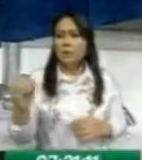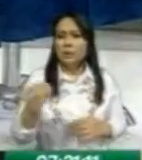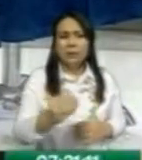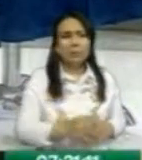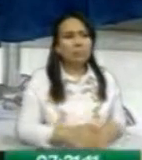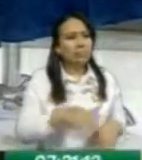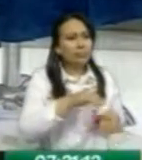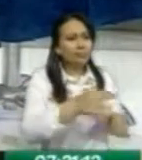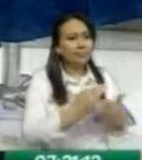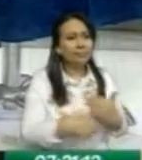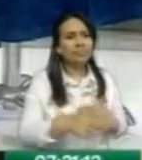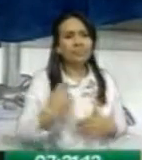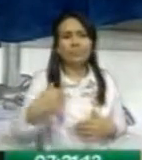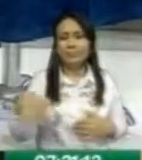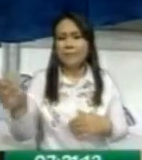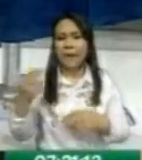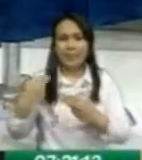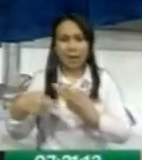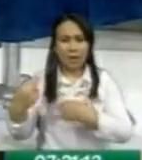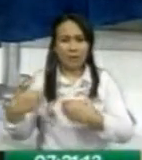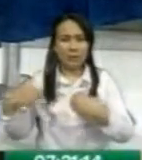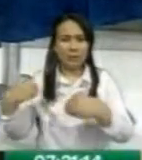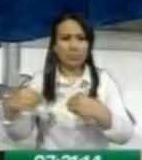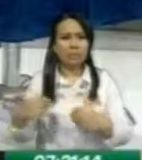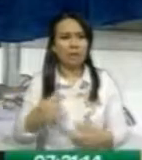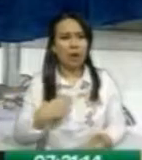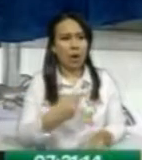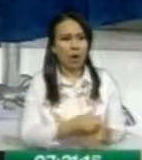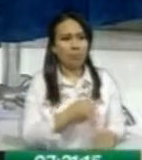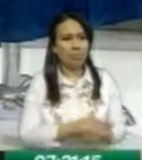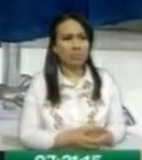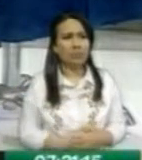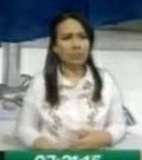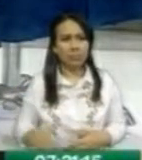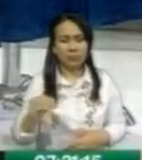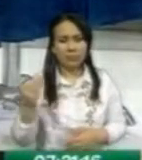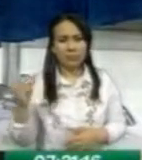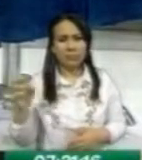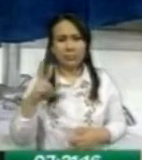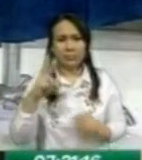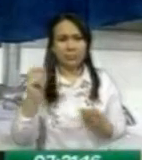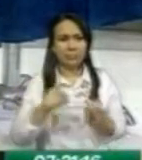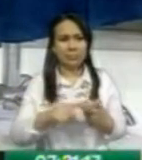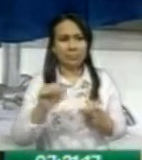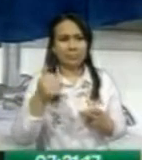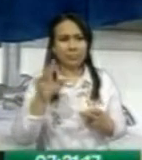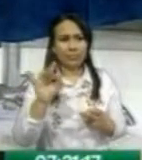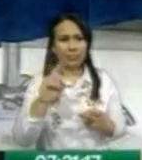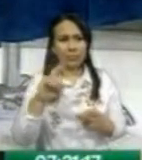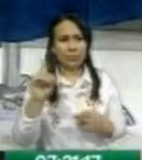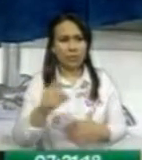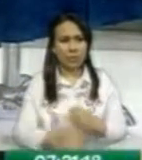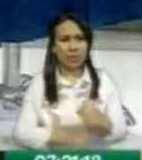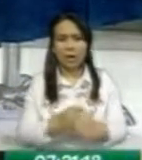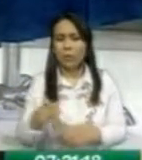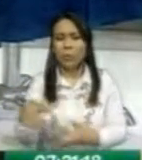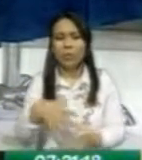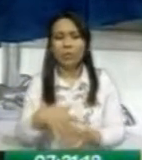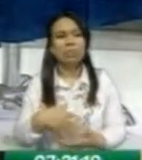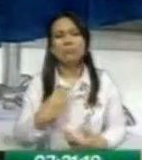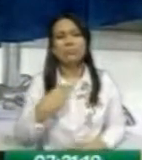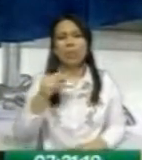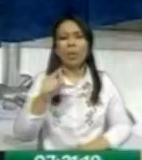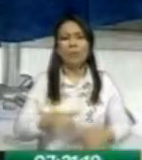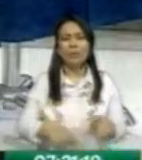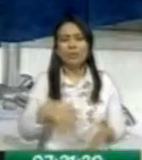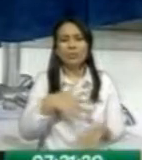digo, hijo, cuando voy a algún centro comercial o estoy haciendo mis compras, jovencitos de 20, 18, 21 años, ¿tú estudias? No, no